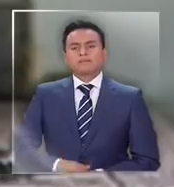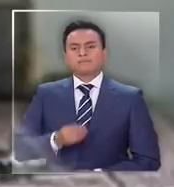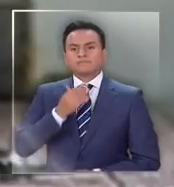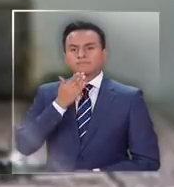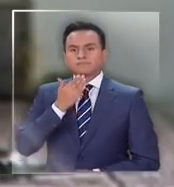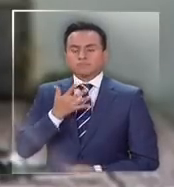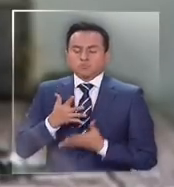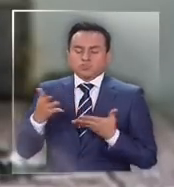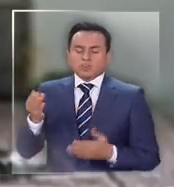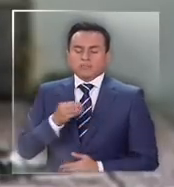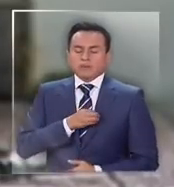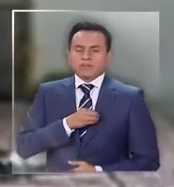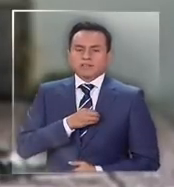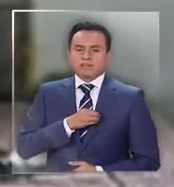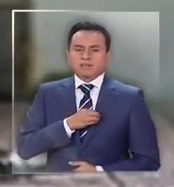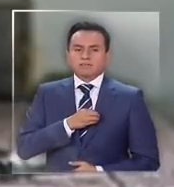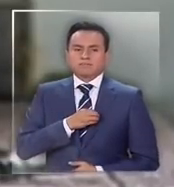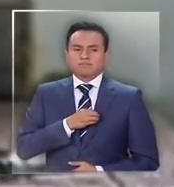Y me da mucha pena,